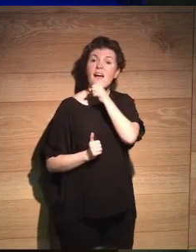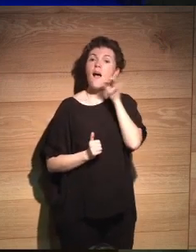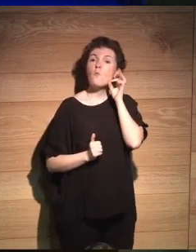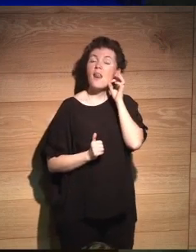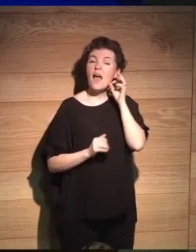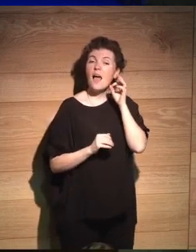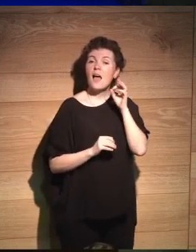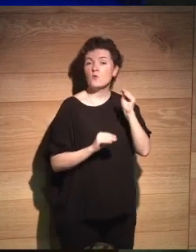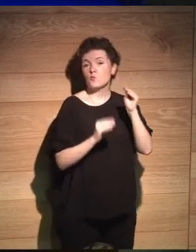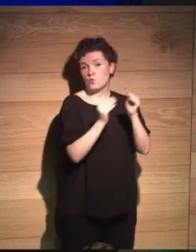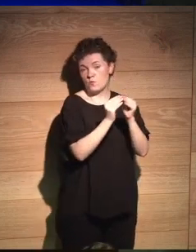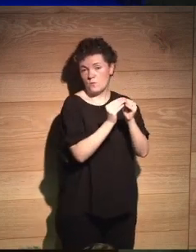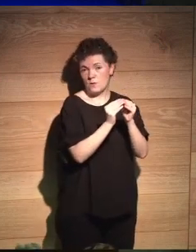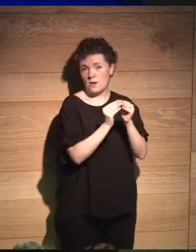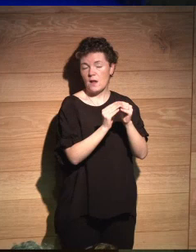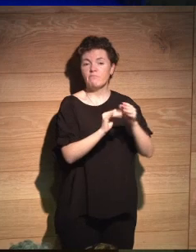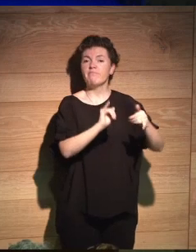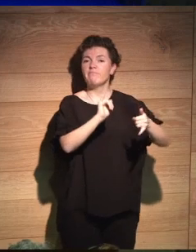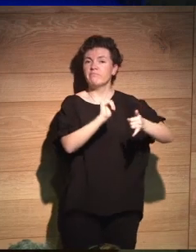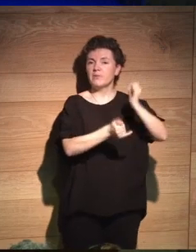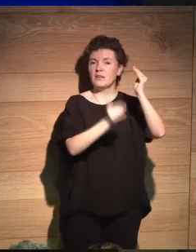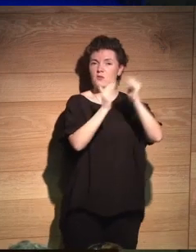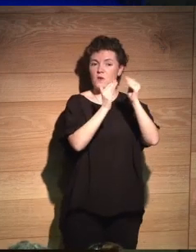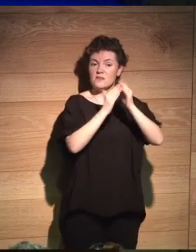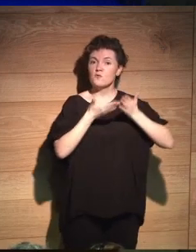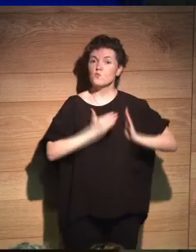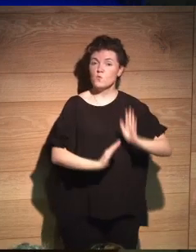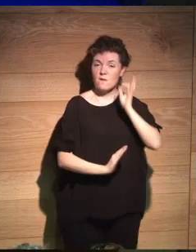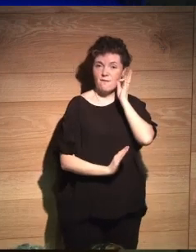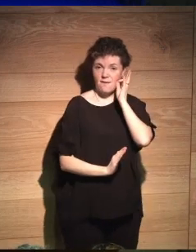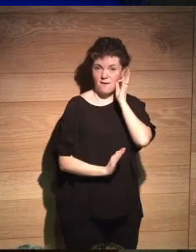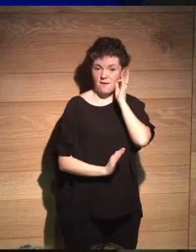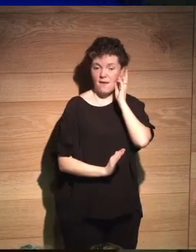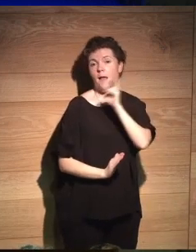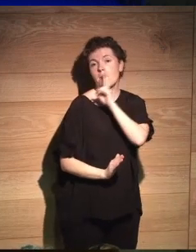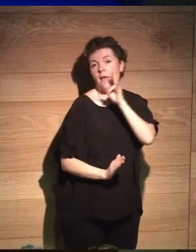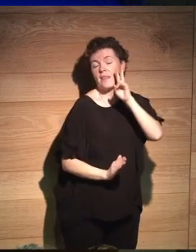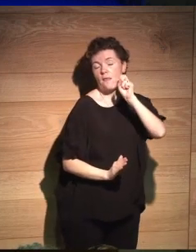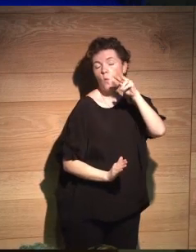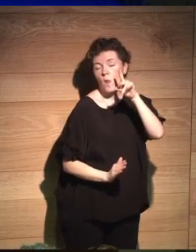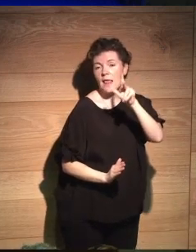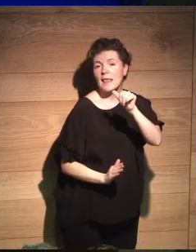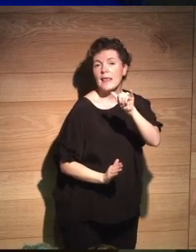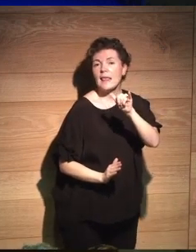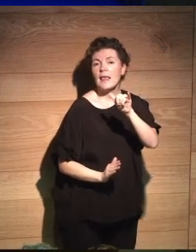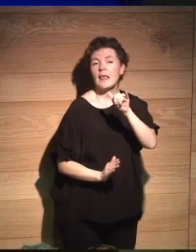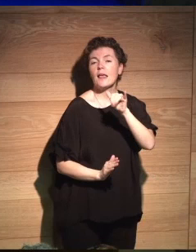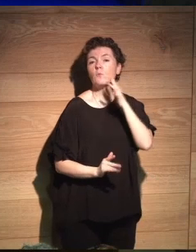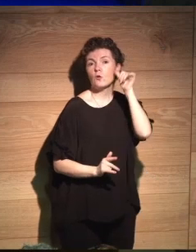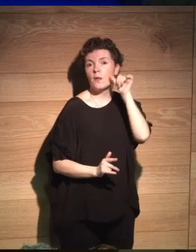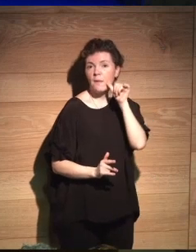Uli había expulsado de casa a su hija, la madre de Uli, cuando se